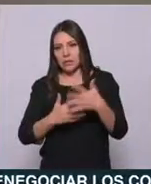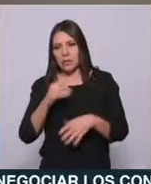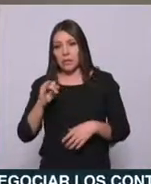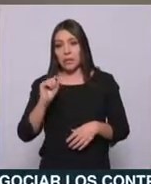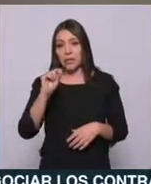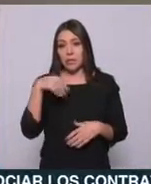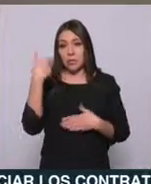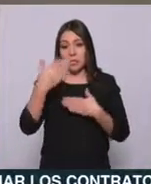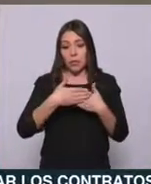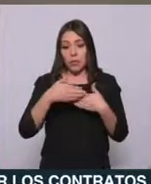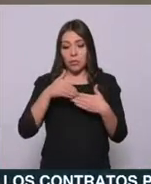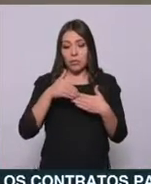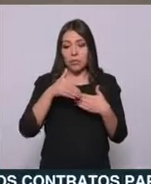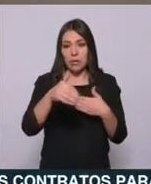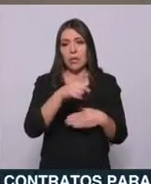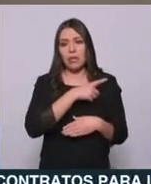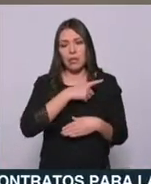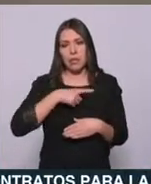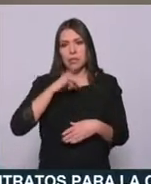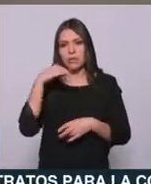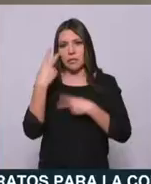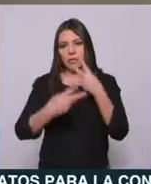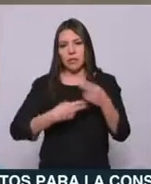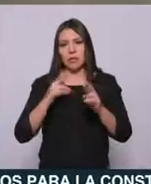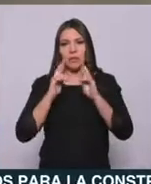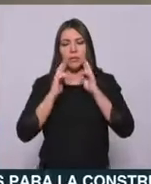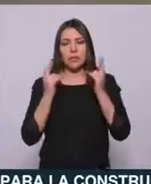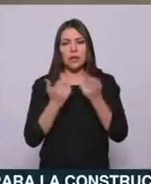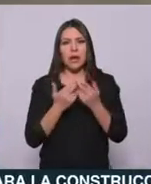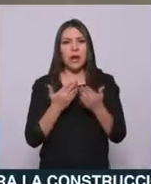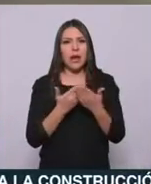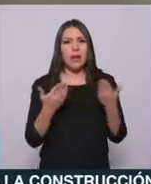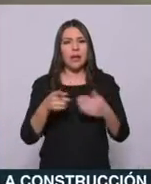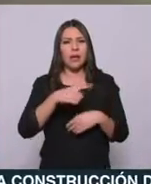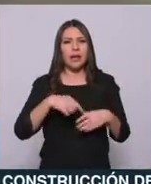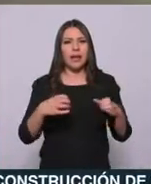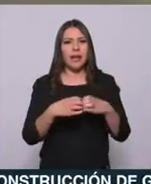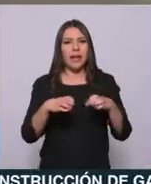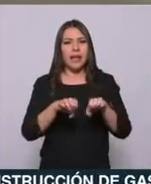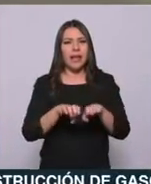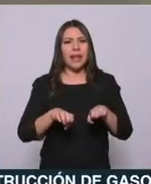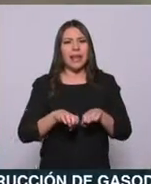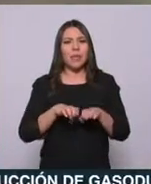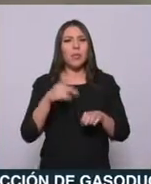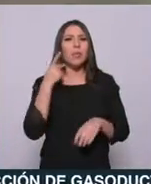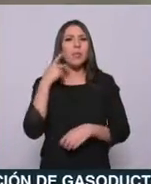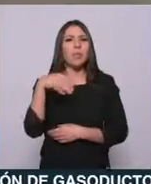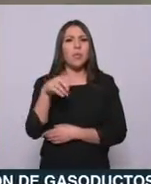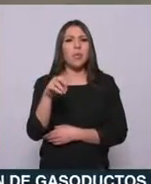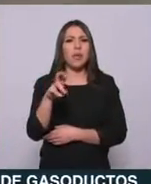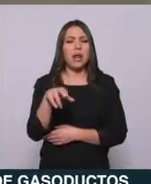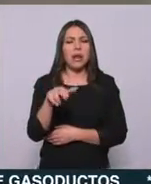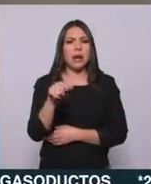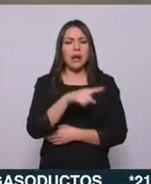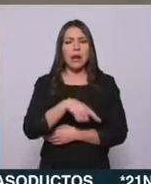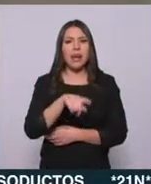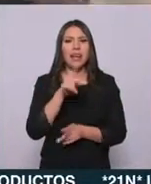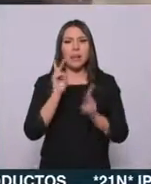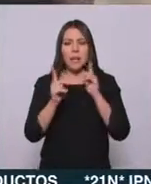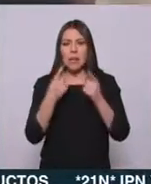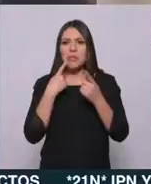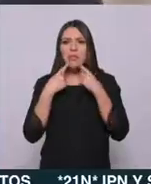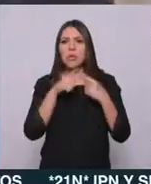estos días debería darse. Creo que no abonó hoy la actitud de Morena de rechazar. A mí me parece que es sano un diálogo. A ver,